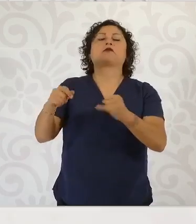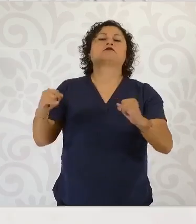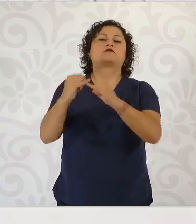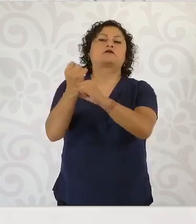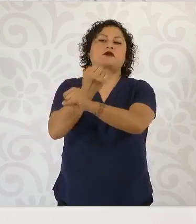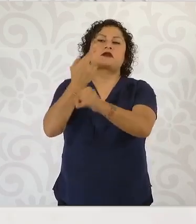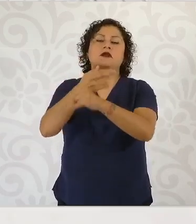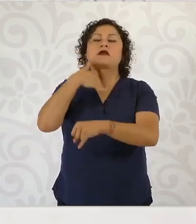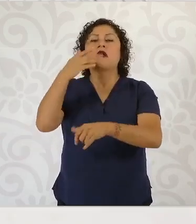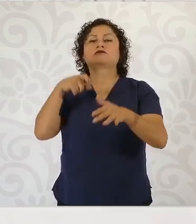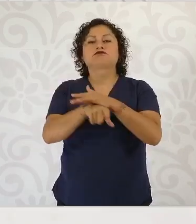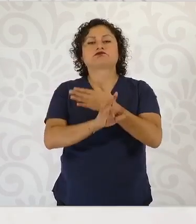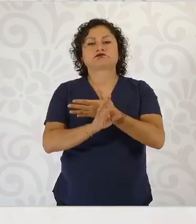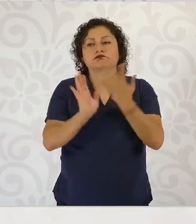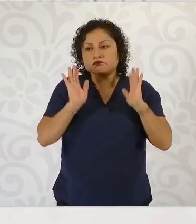ahora